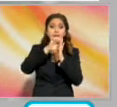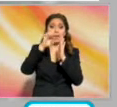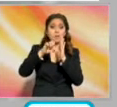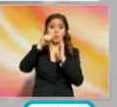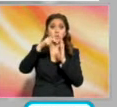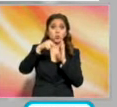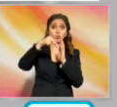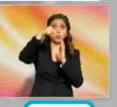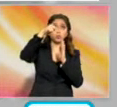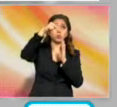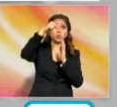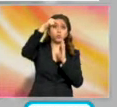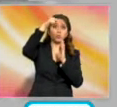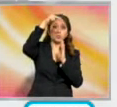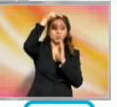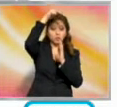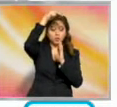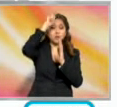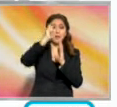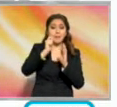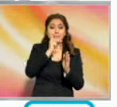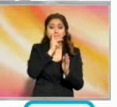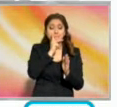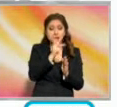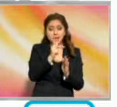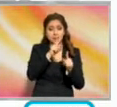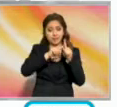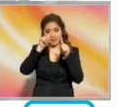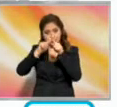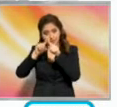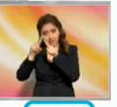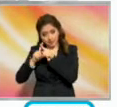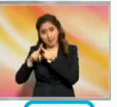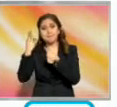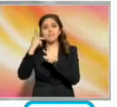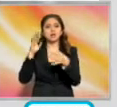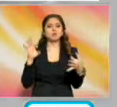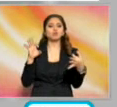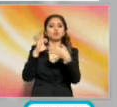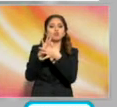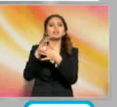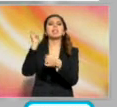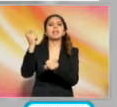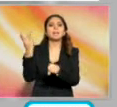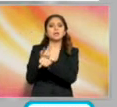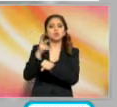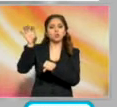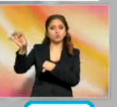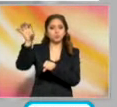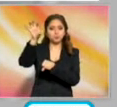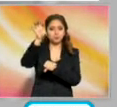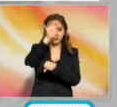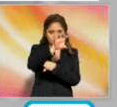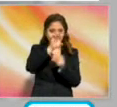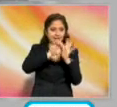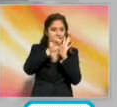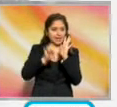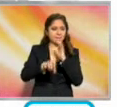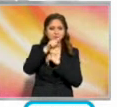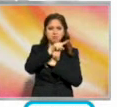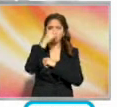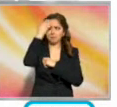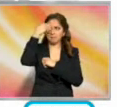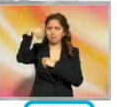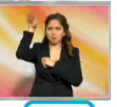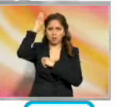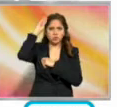y California. Las palabras comienzan a ser muy controversiales, pero siempre relacionadas con fenómenos locales, ¿no? Entonces, bueno, bautismo, ¿no? Sí. Bautismo